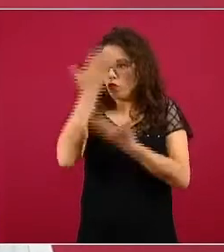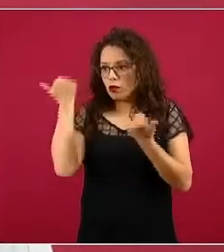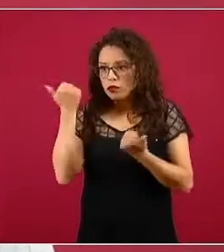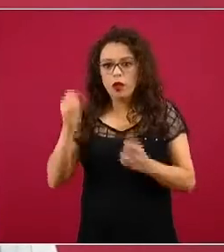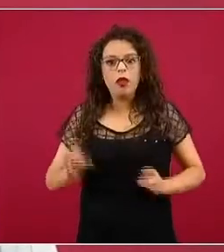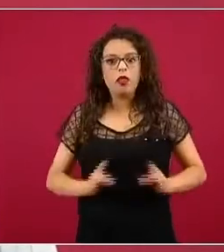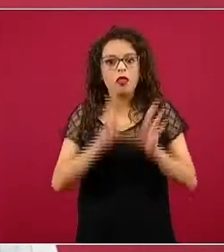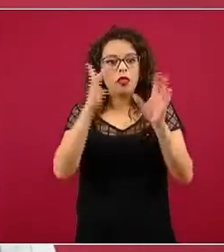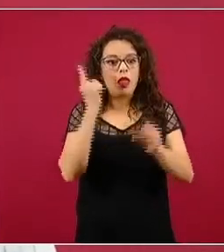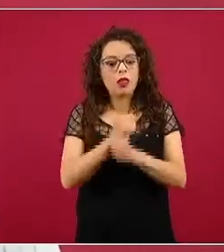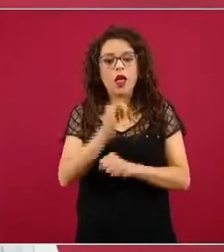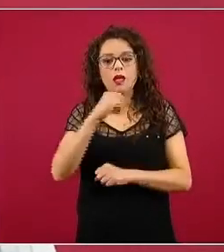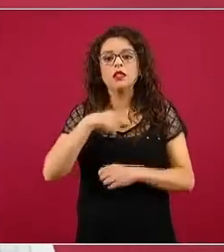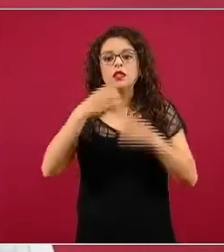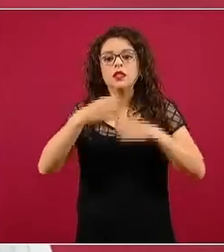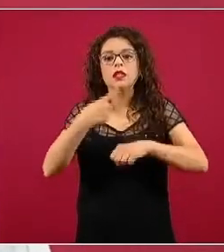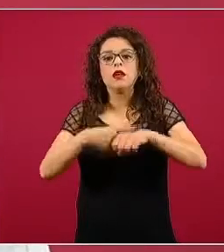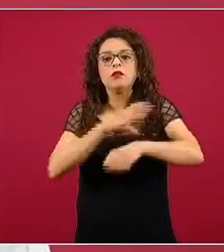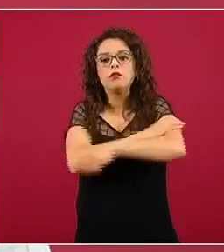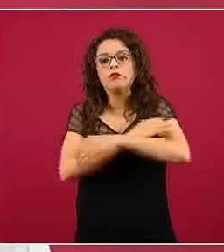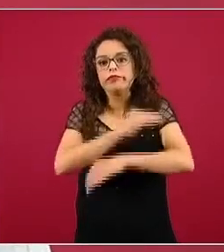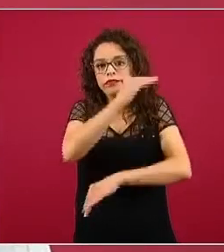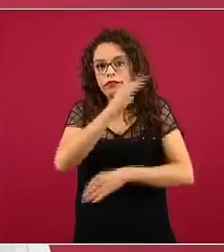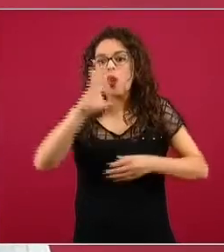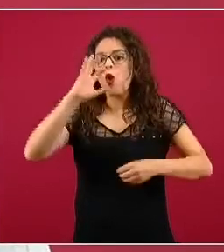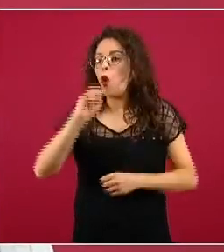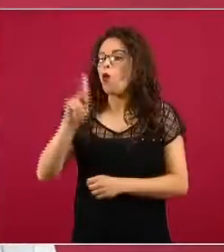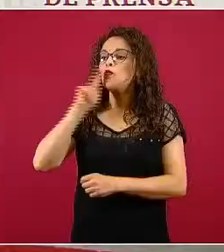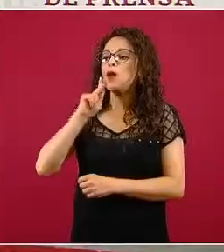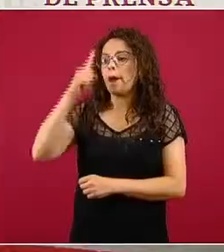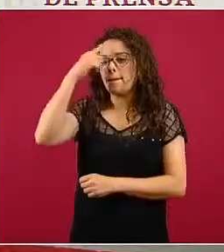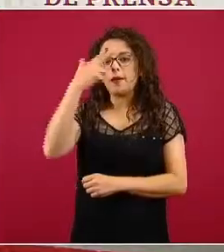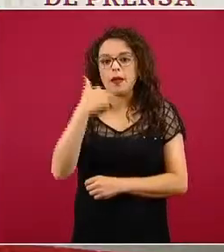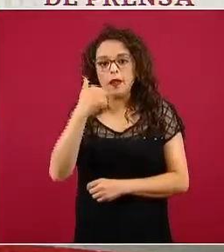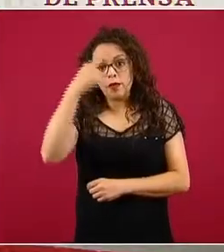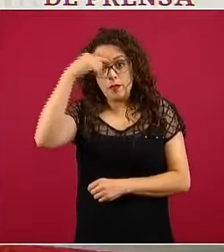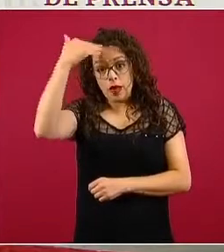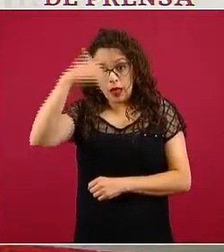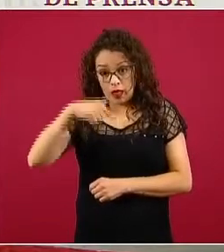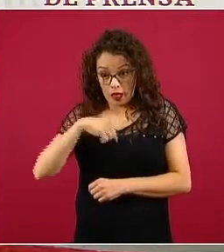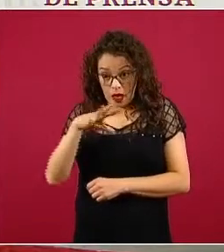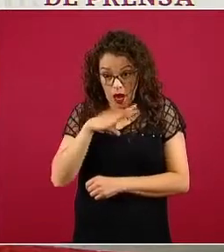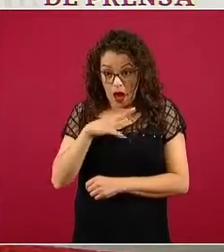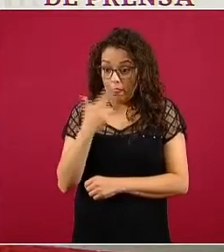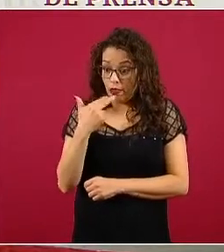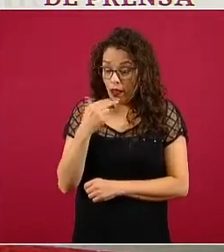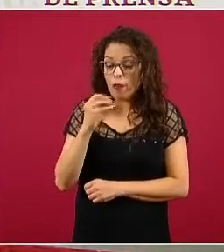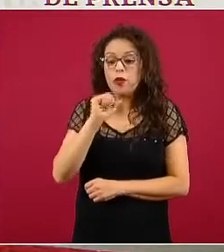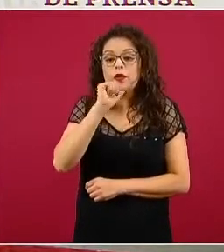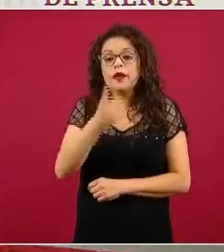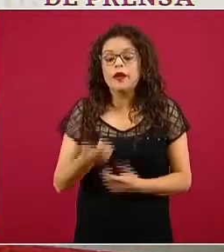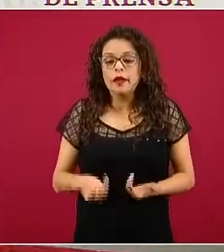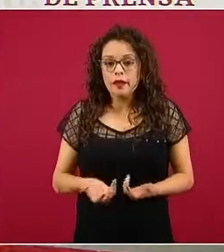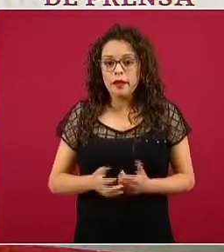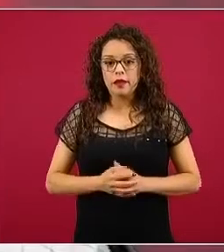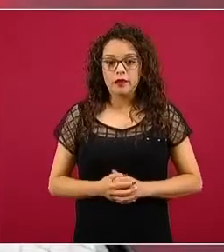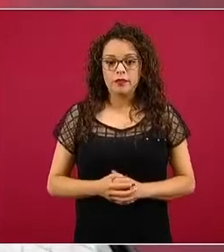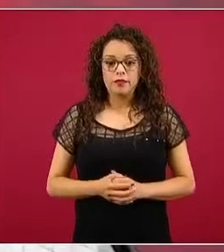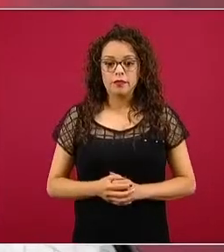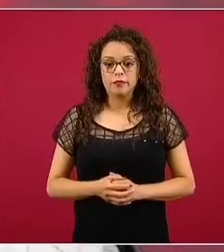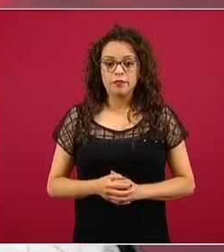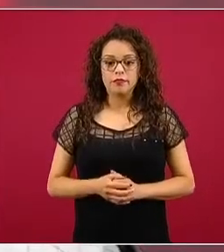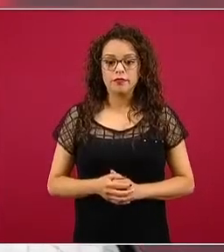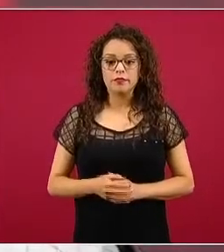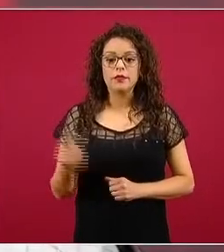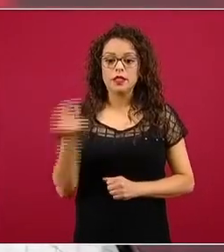han realizado la prueba de glucosa para en su momento tratar de identificar si a lo mejor son diabéticas y por lo tanto tendrían